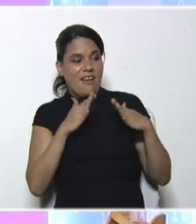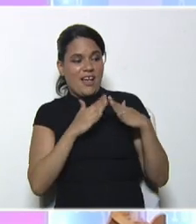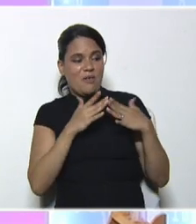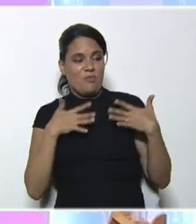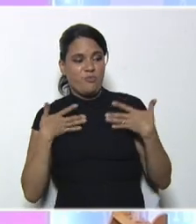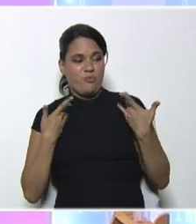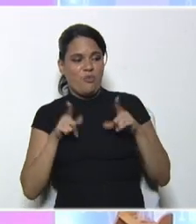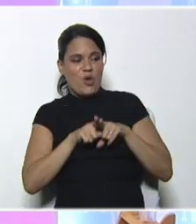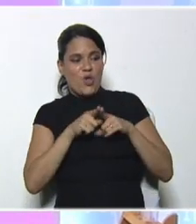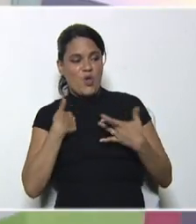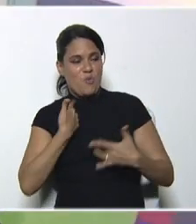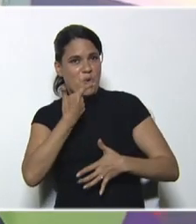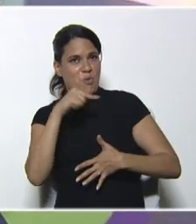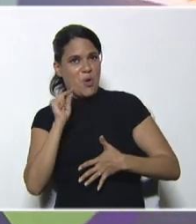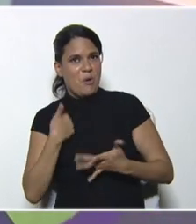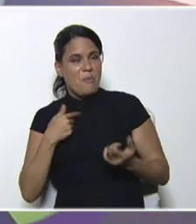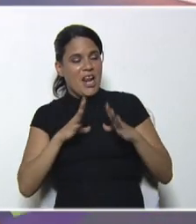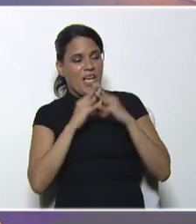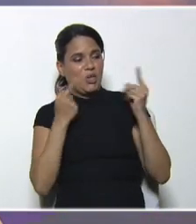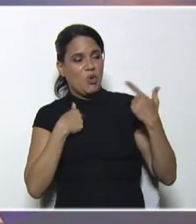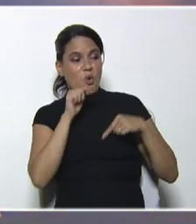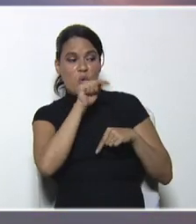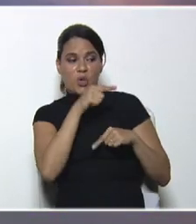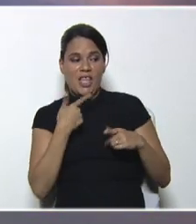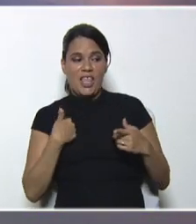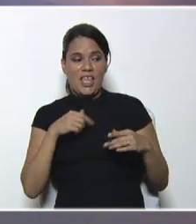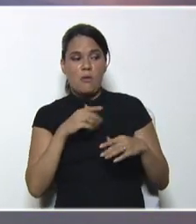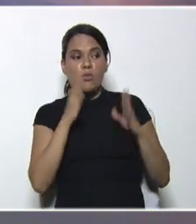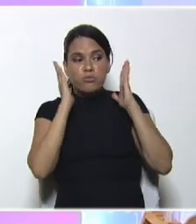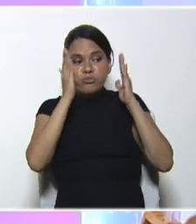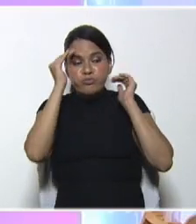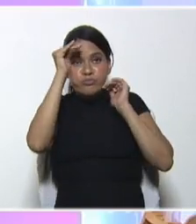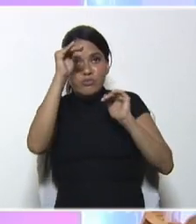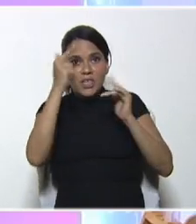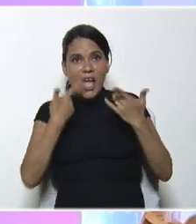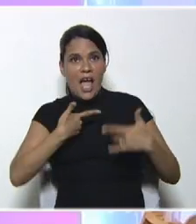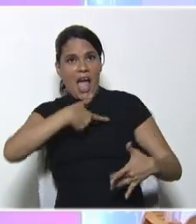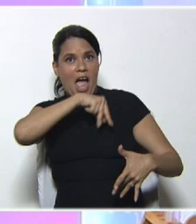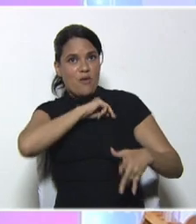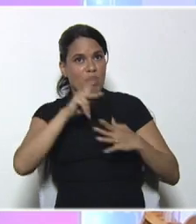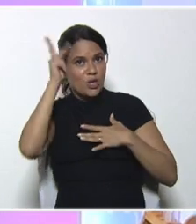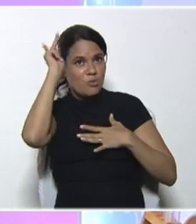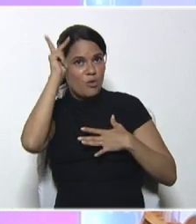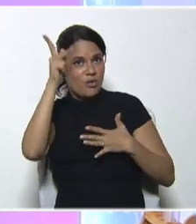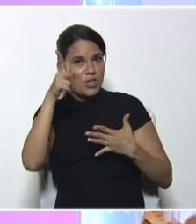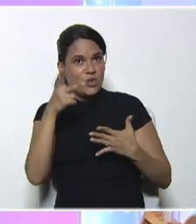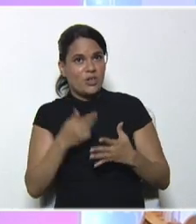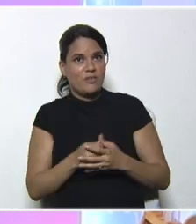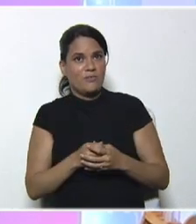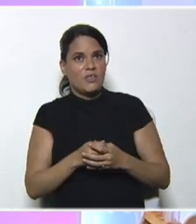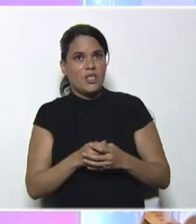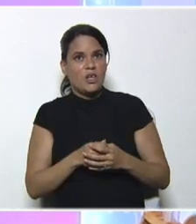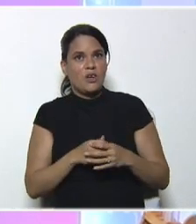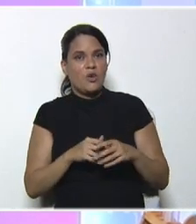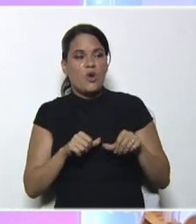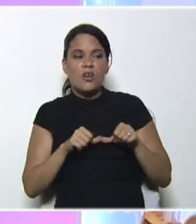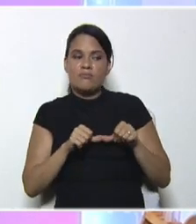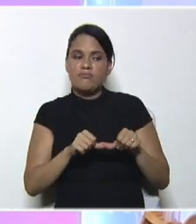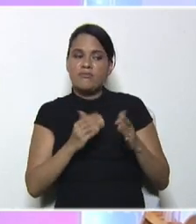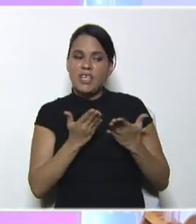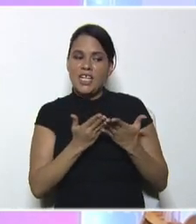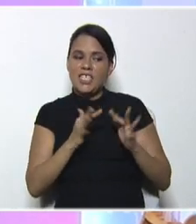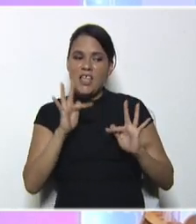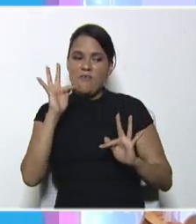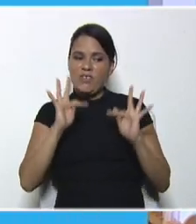clase, así que yo me voy a retirar para que todos ustedes queden muy atentos a nuestro profesor Carlos Méndez con la siguiente clase